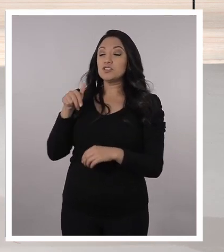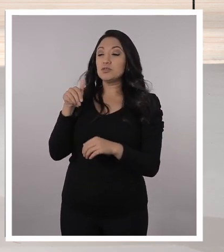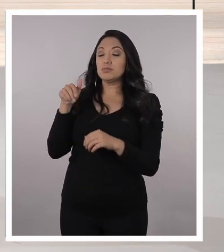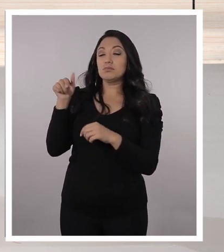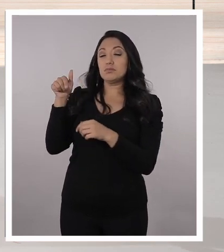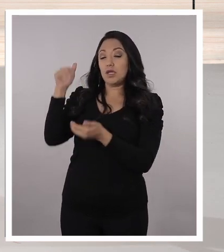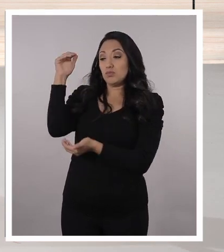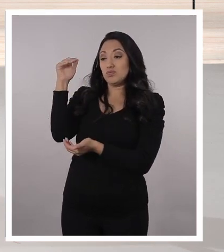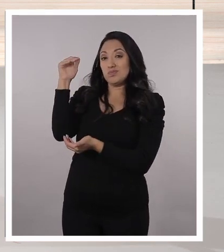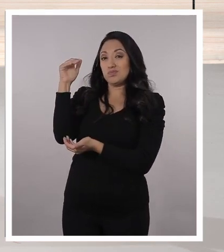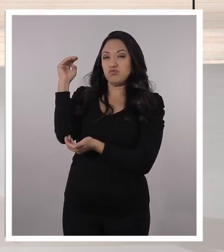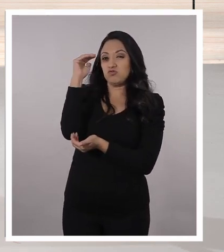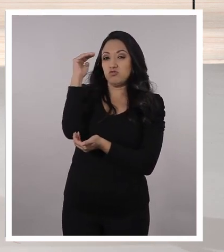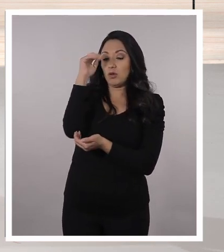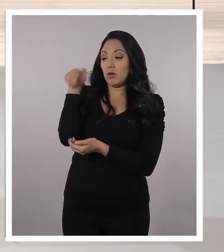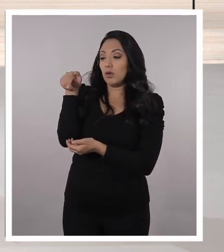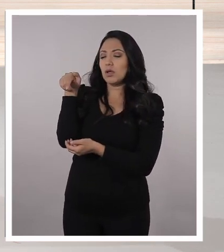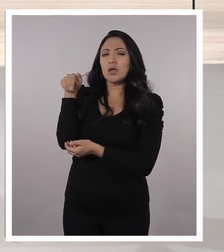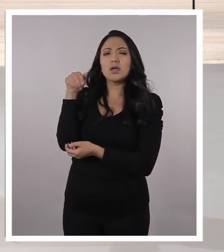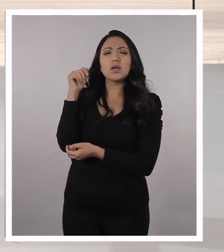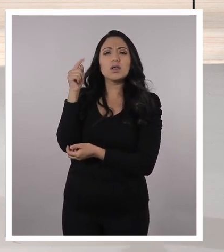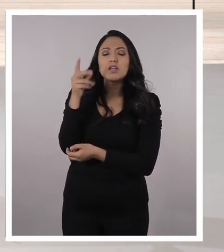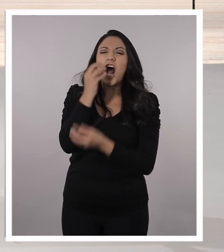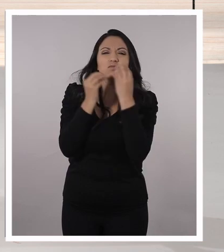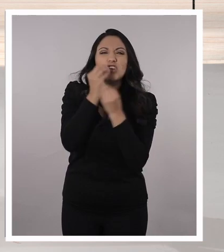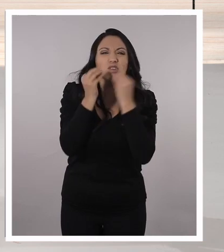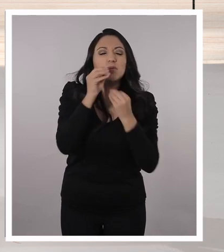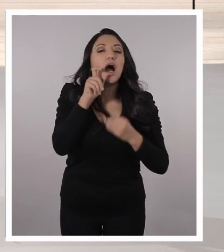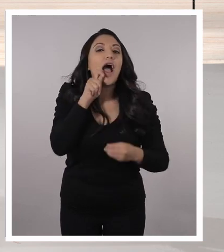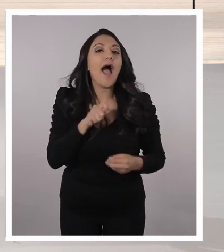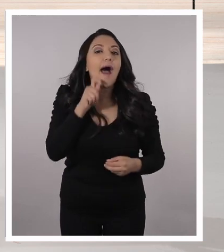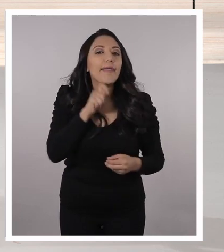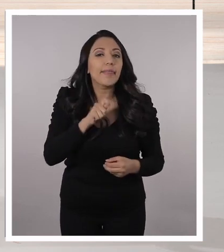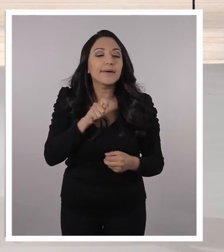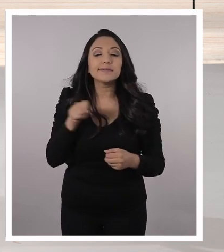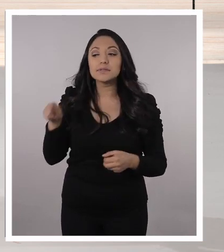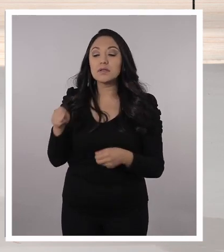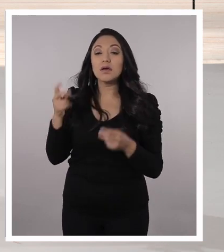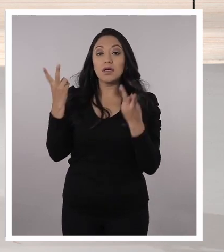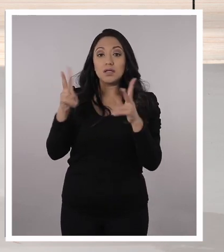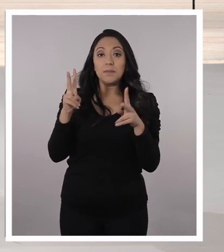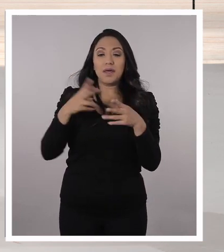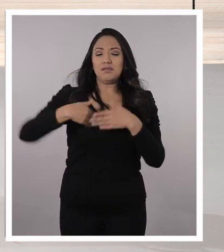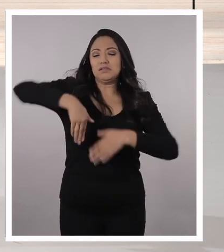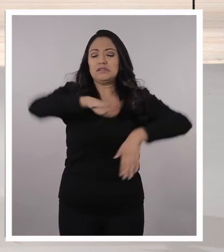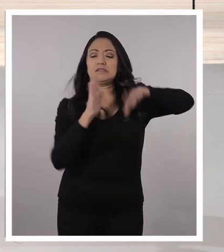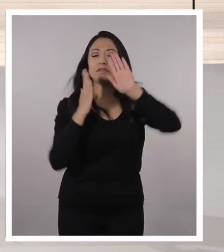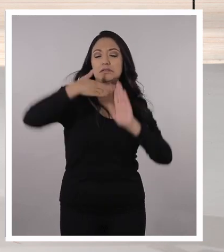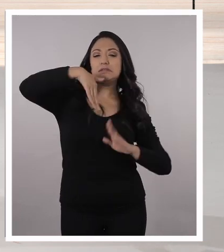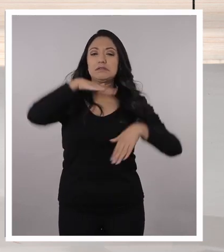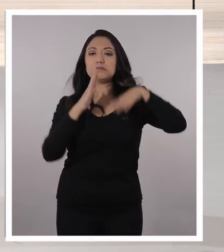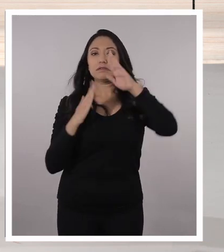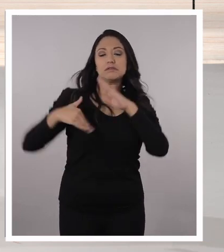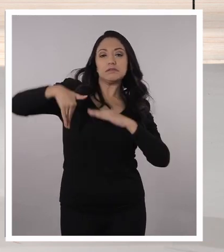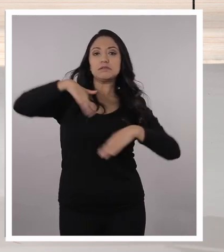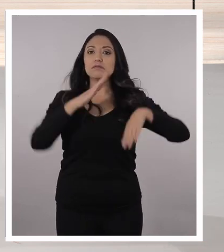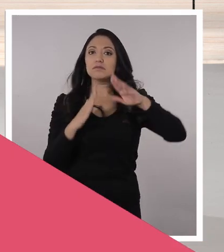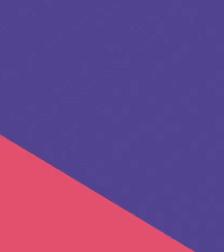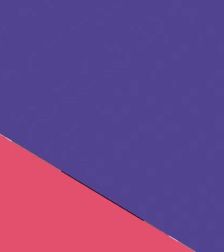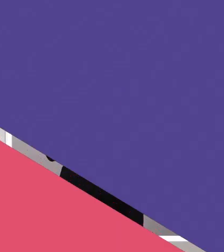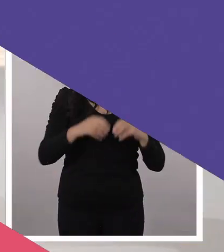como menciona Nelly, es un animal carnívoro y también tiene los huesos tan flexibles como las aves de hoy en día.